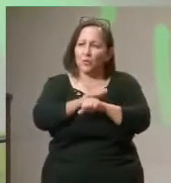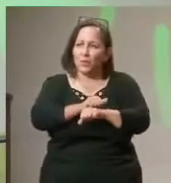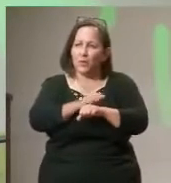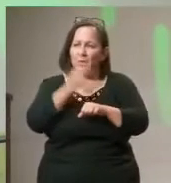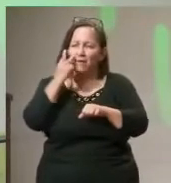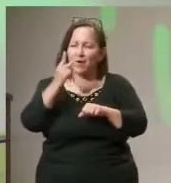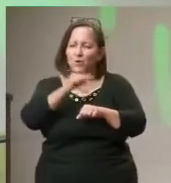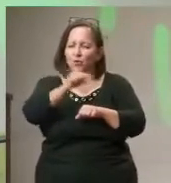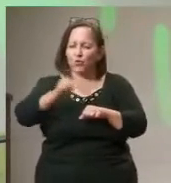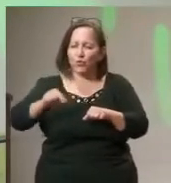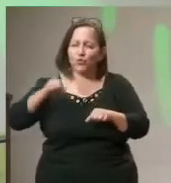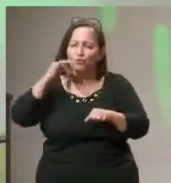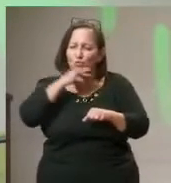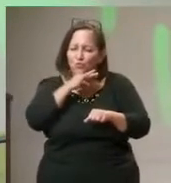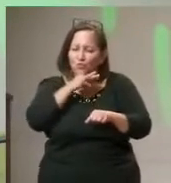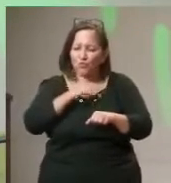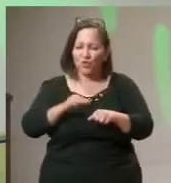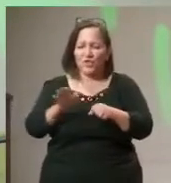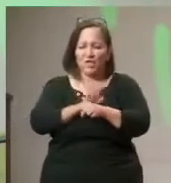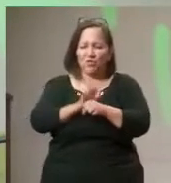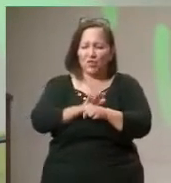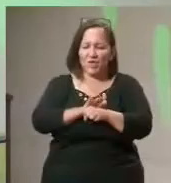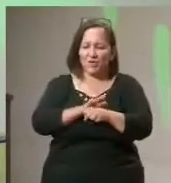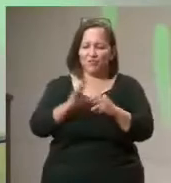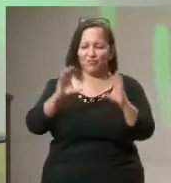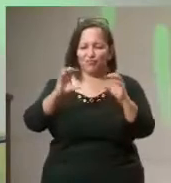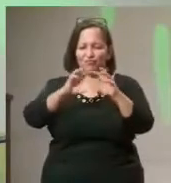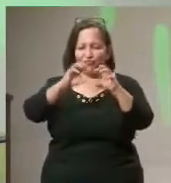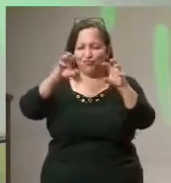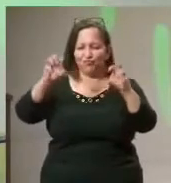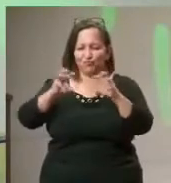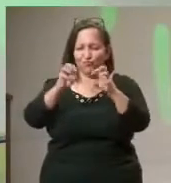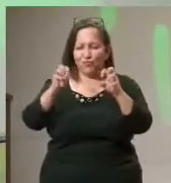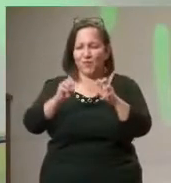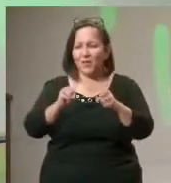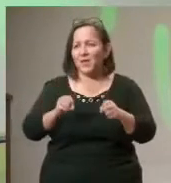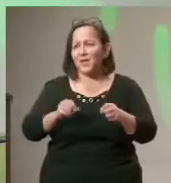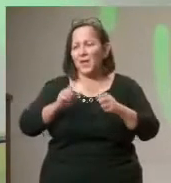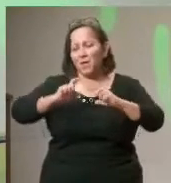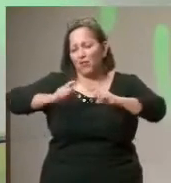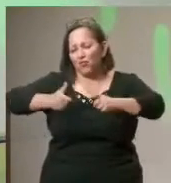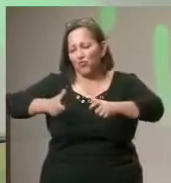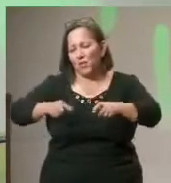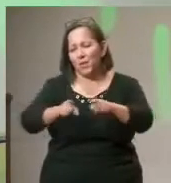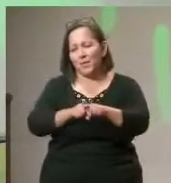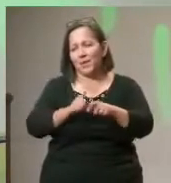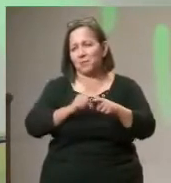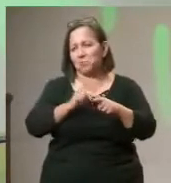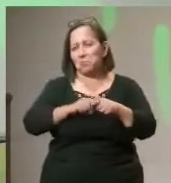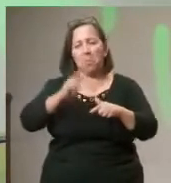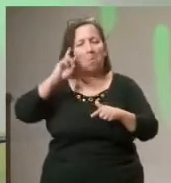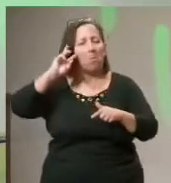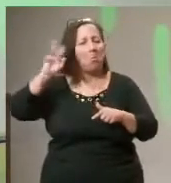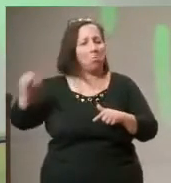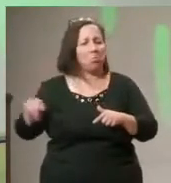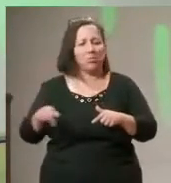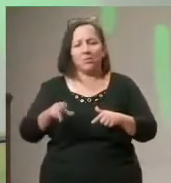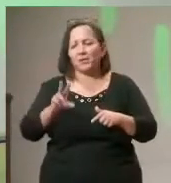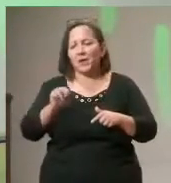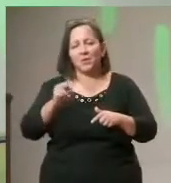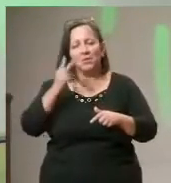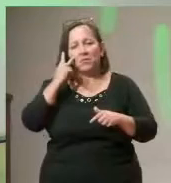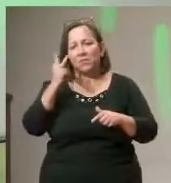los ríos sucios, llenos de espumas, llenos de residuos sólidos también, que ya ni siquiera nos fijamos, o sea,